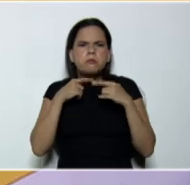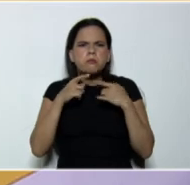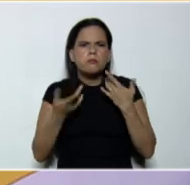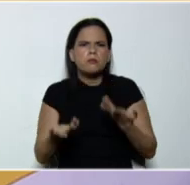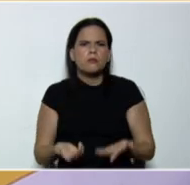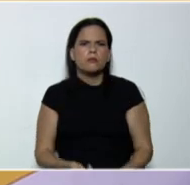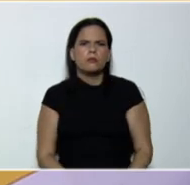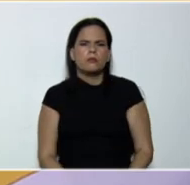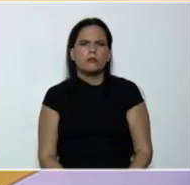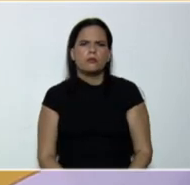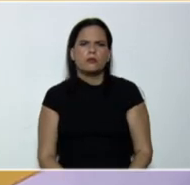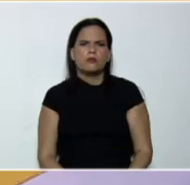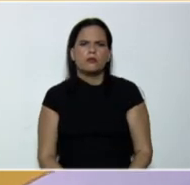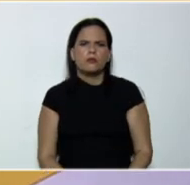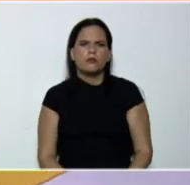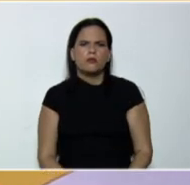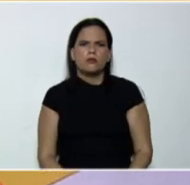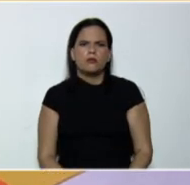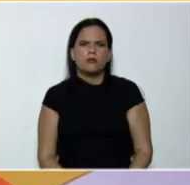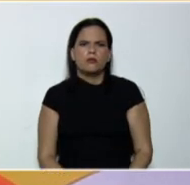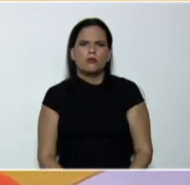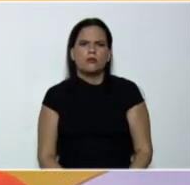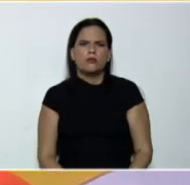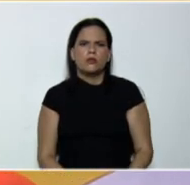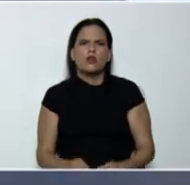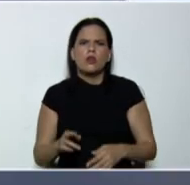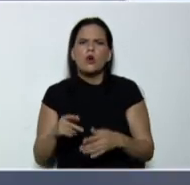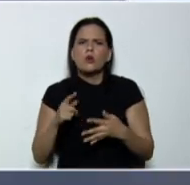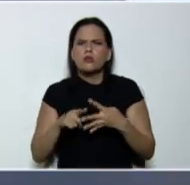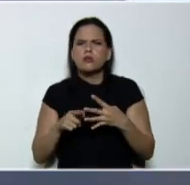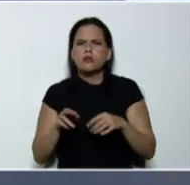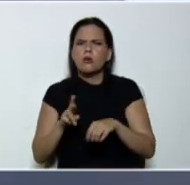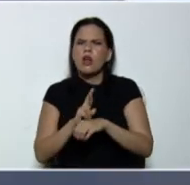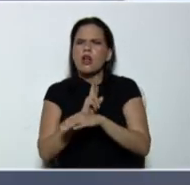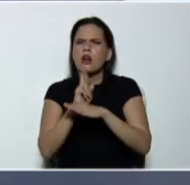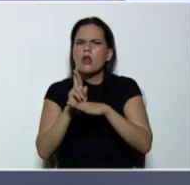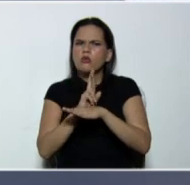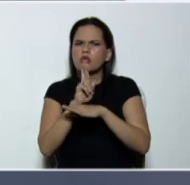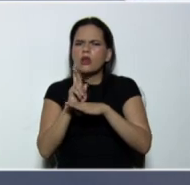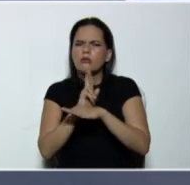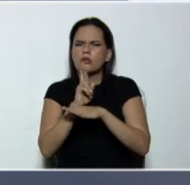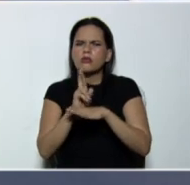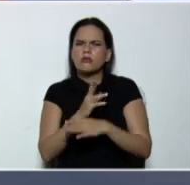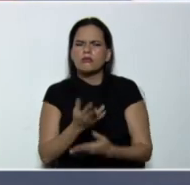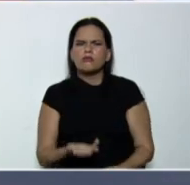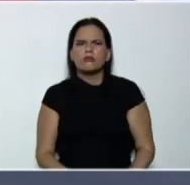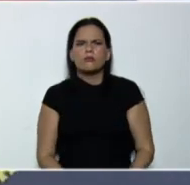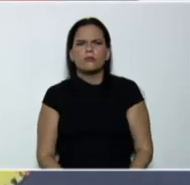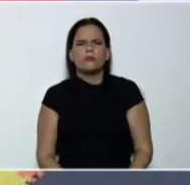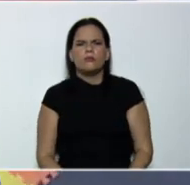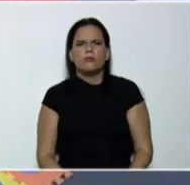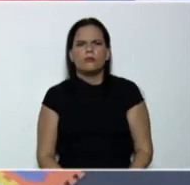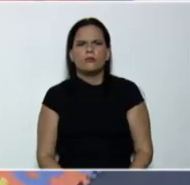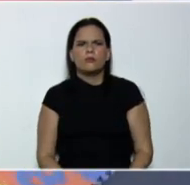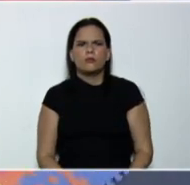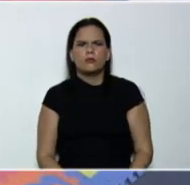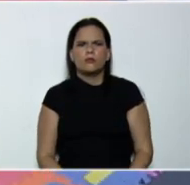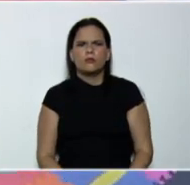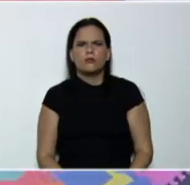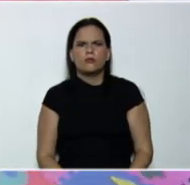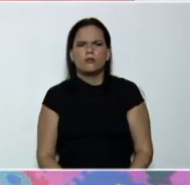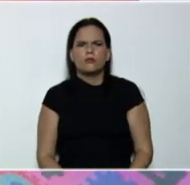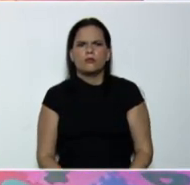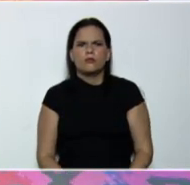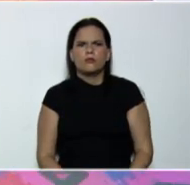¿ves? Y que podemos sacarle provecho de una forma económica y divertida.